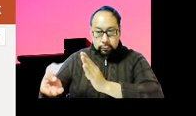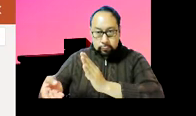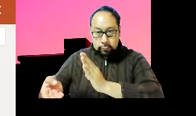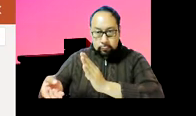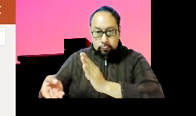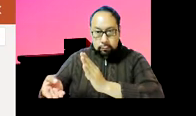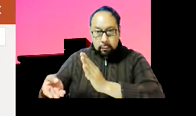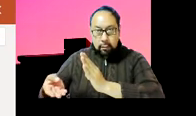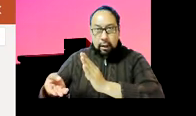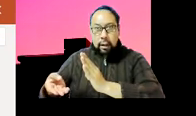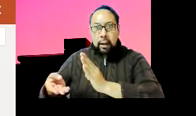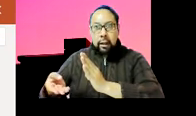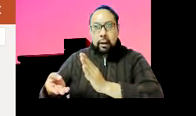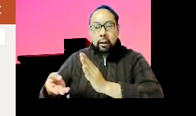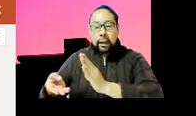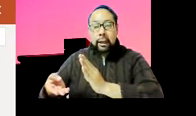hacerlo